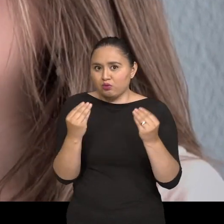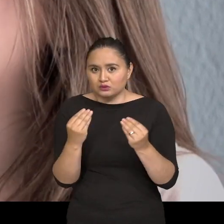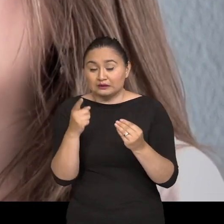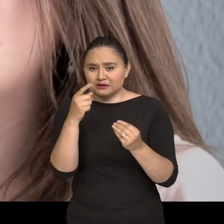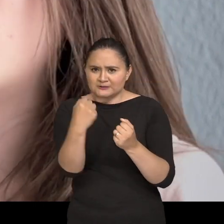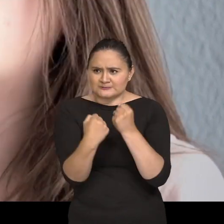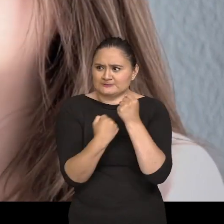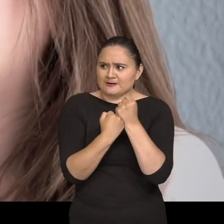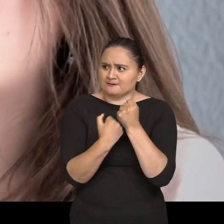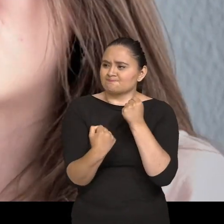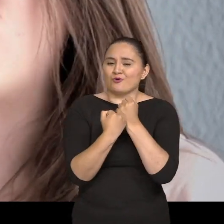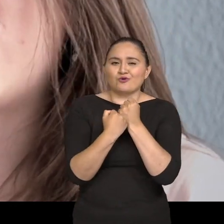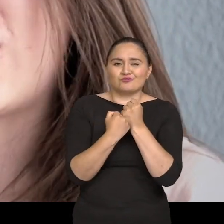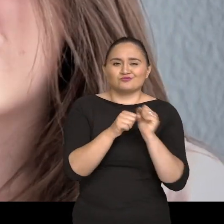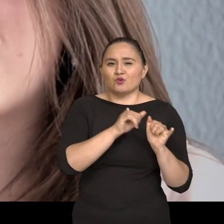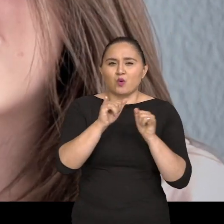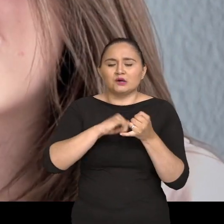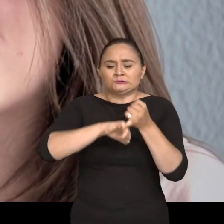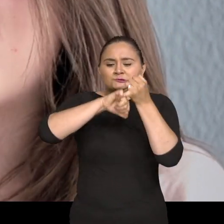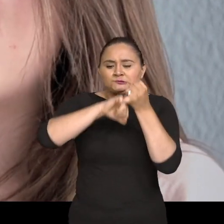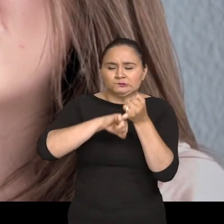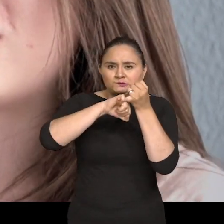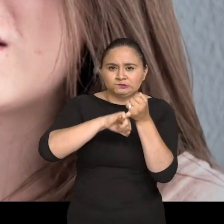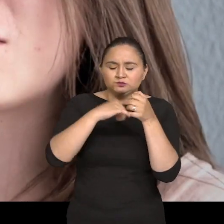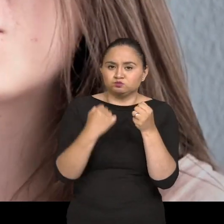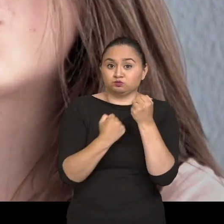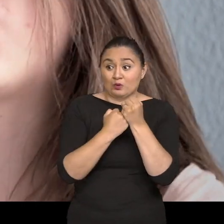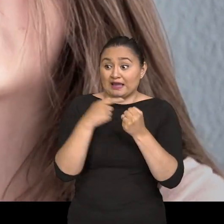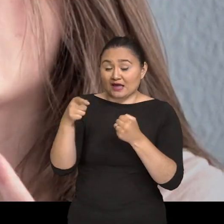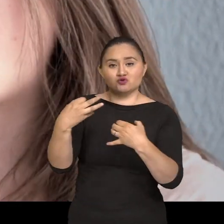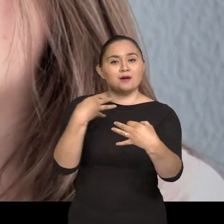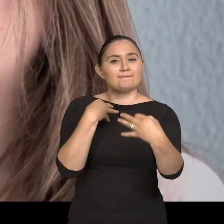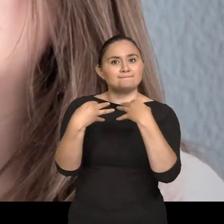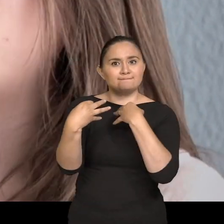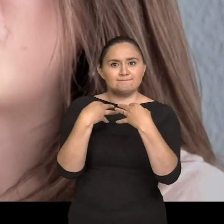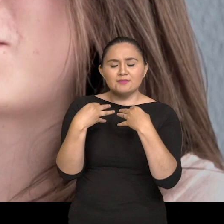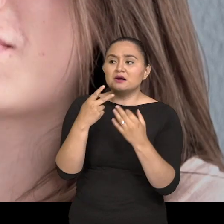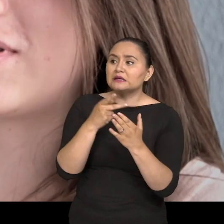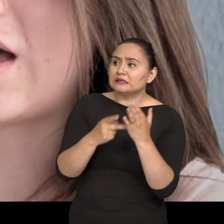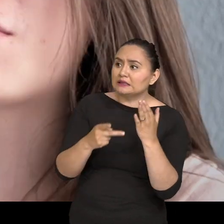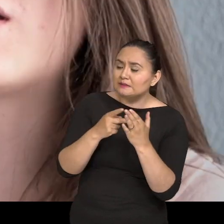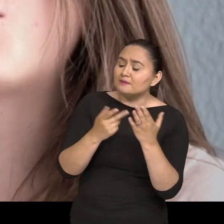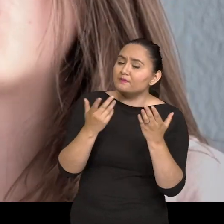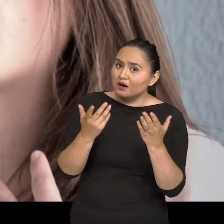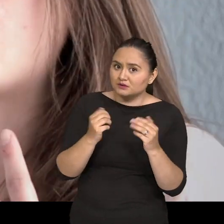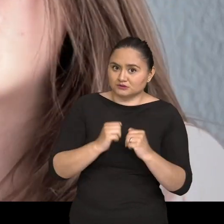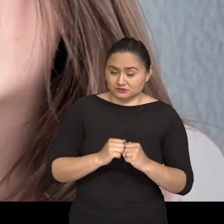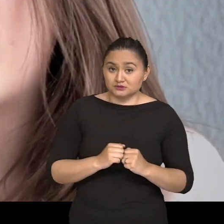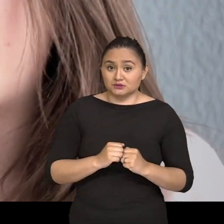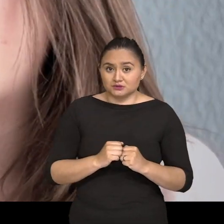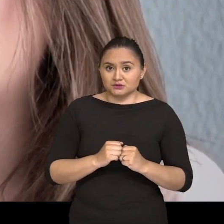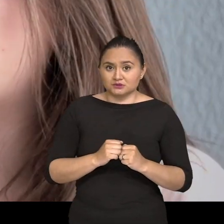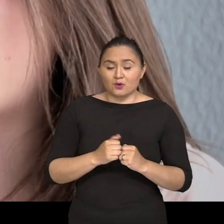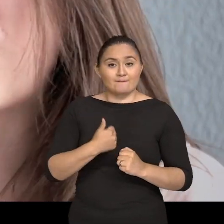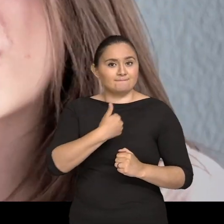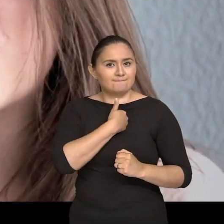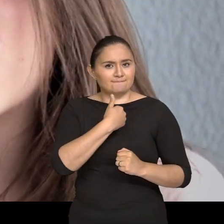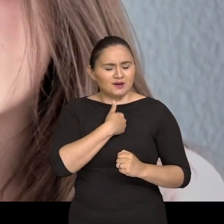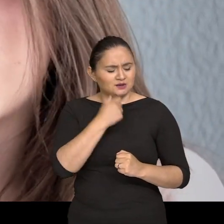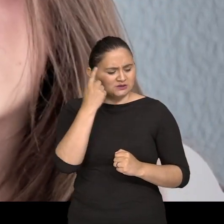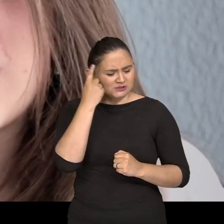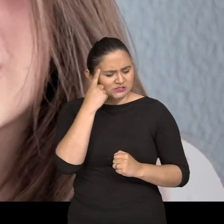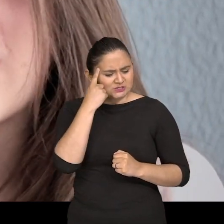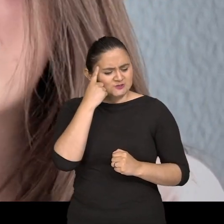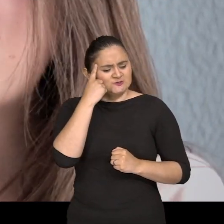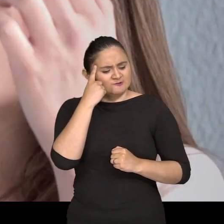entonces ellos era como que me sostenían y me explicaban qué es lo que me pasaba y me ayudaban a encontrar qué es